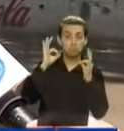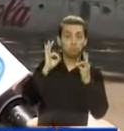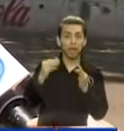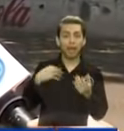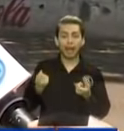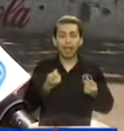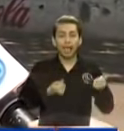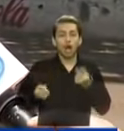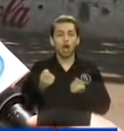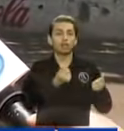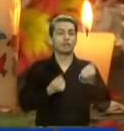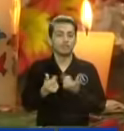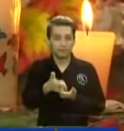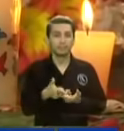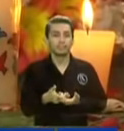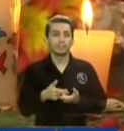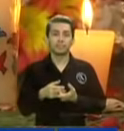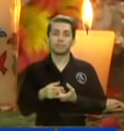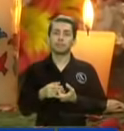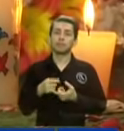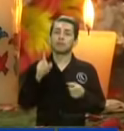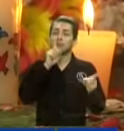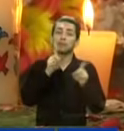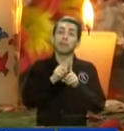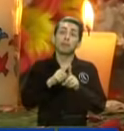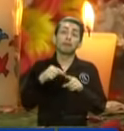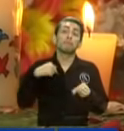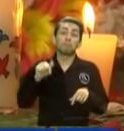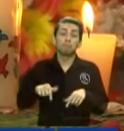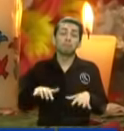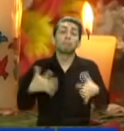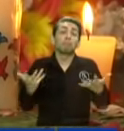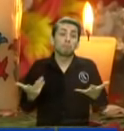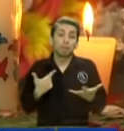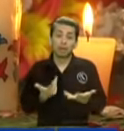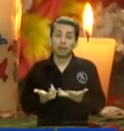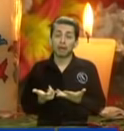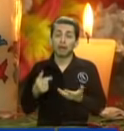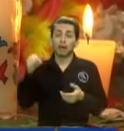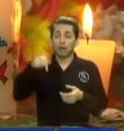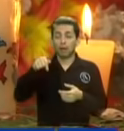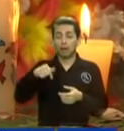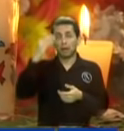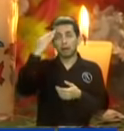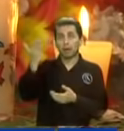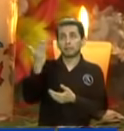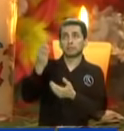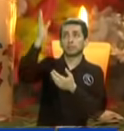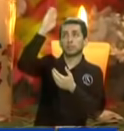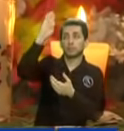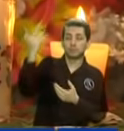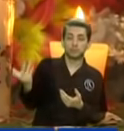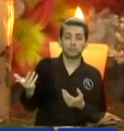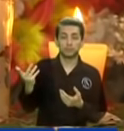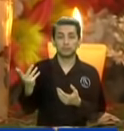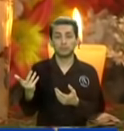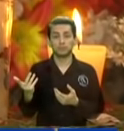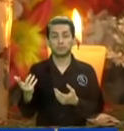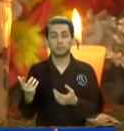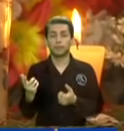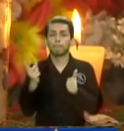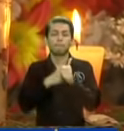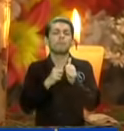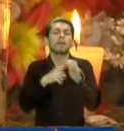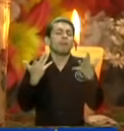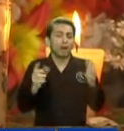Pero así como doña Carmencita, estamos dándole gracias a Dios, ¿verdad? Porque primeramente Dios, esto ya